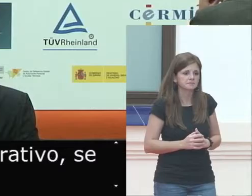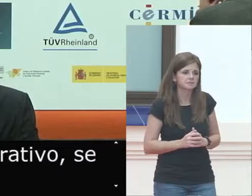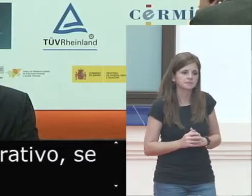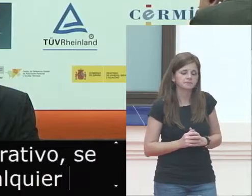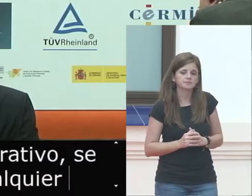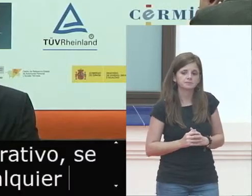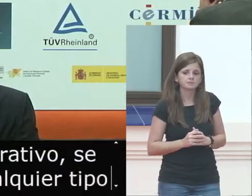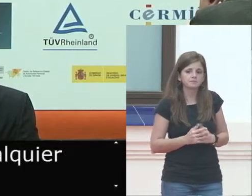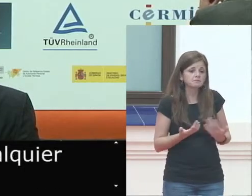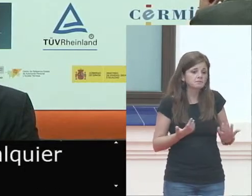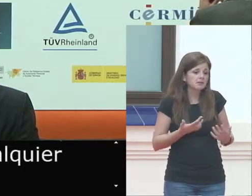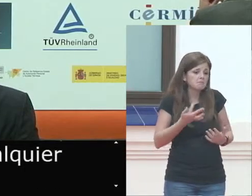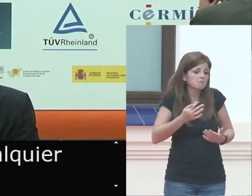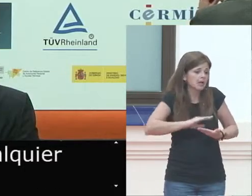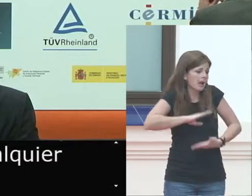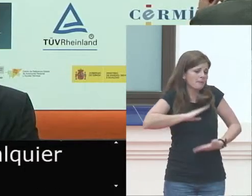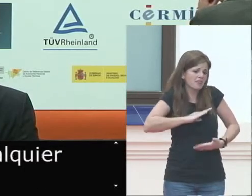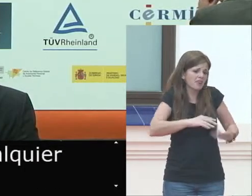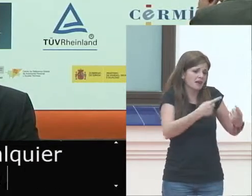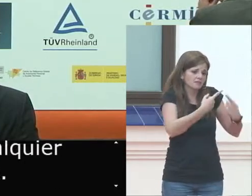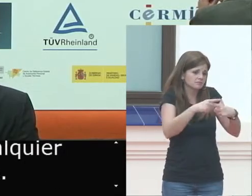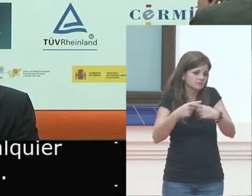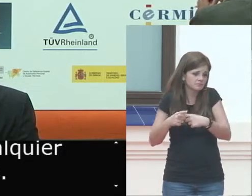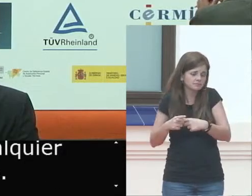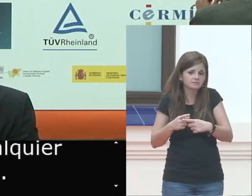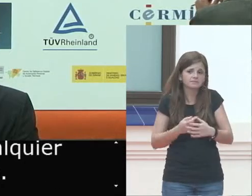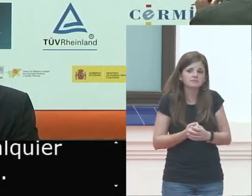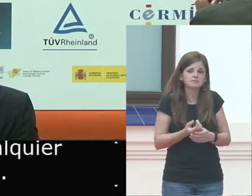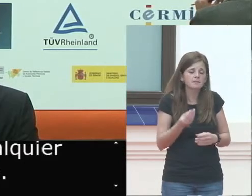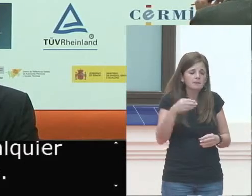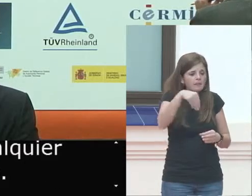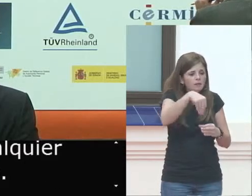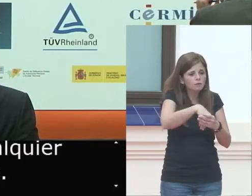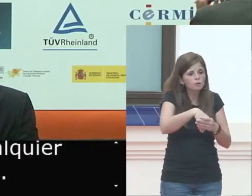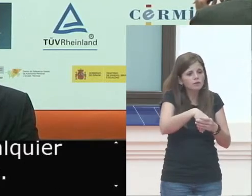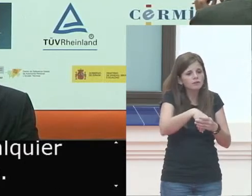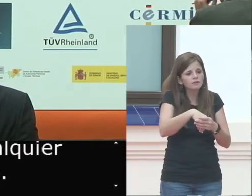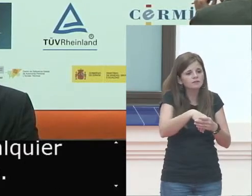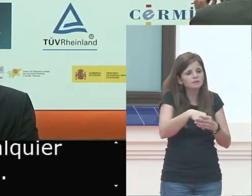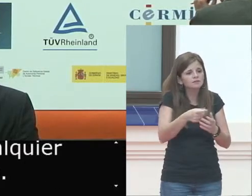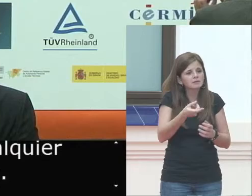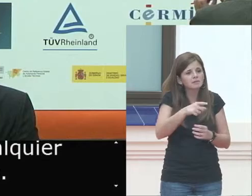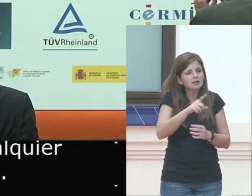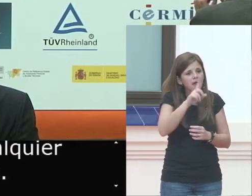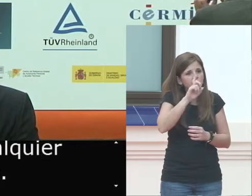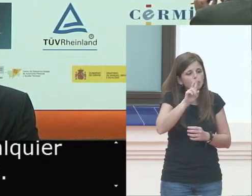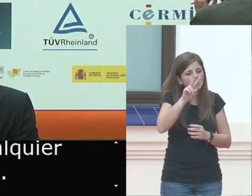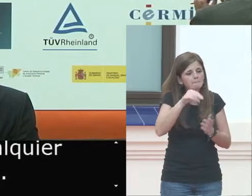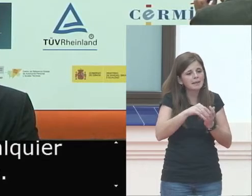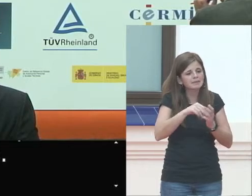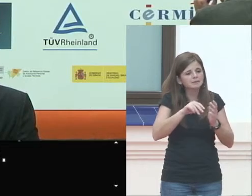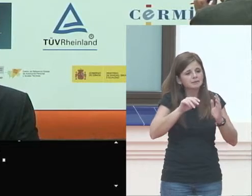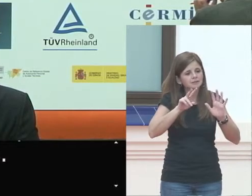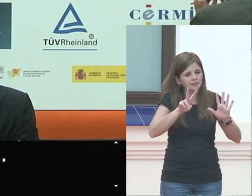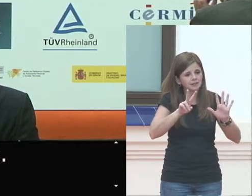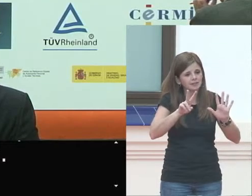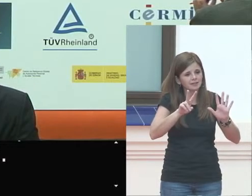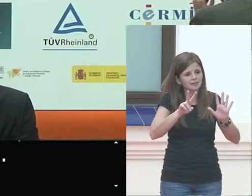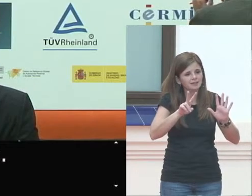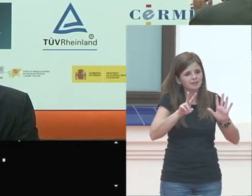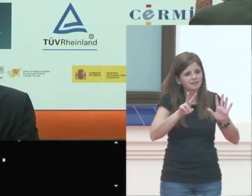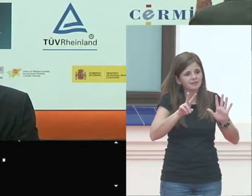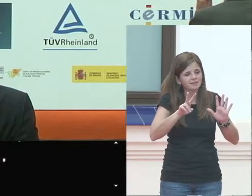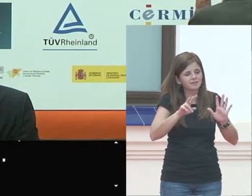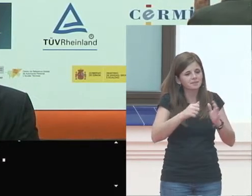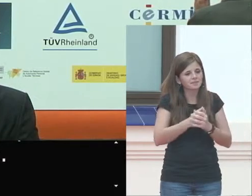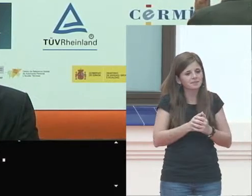desarrollando capacidades. Incluido fue desde 2007 lo de